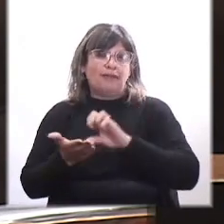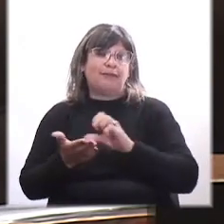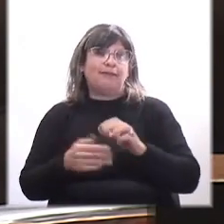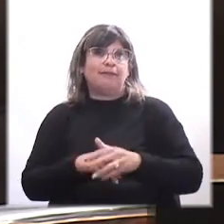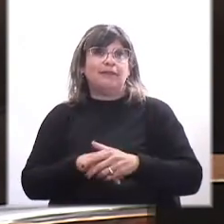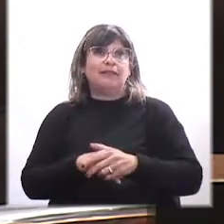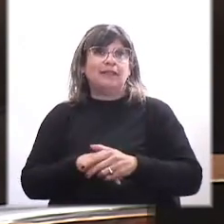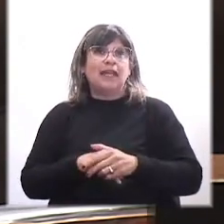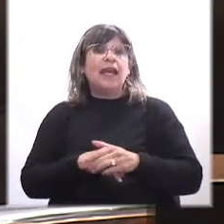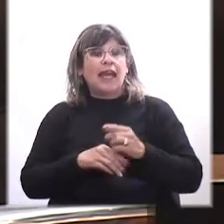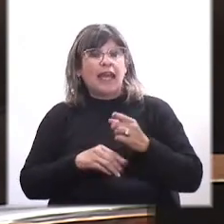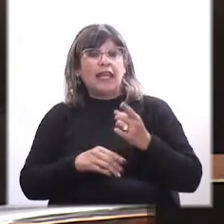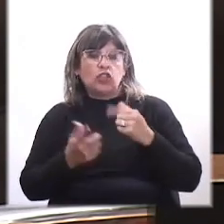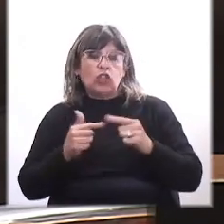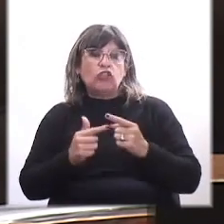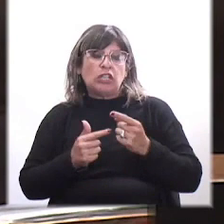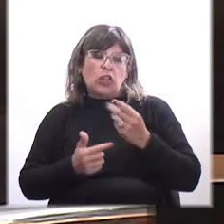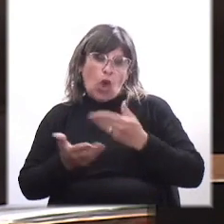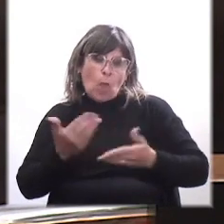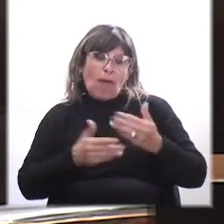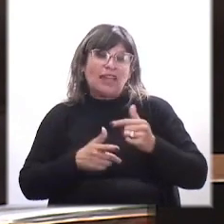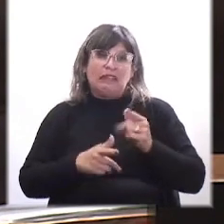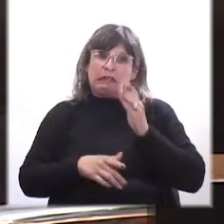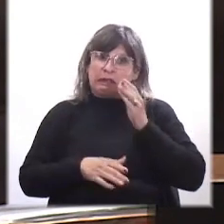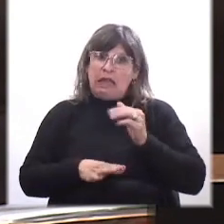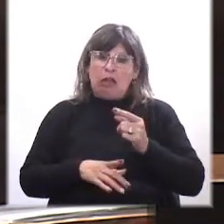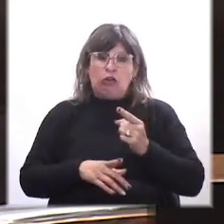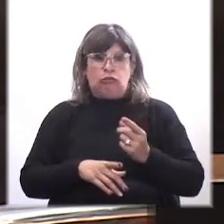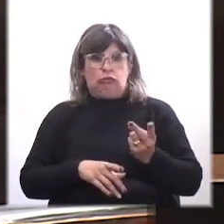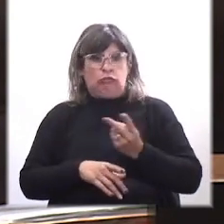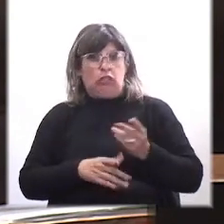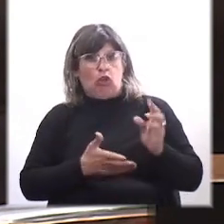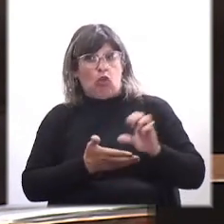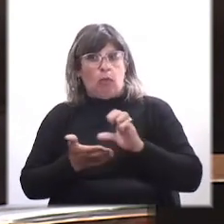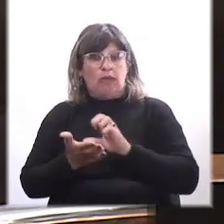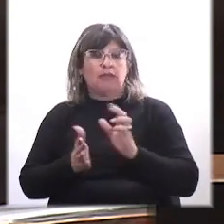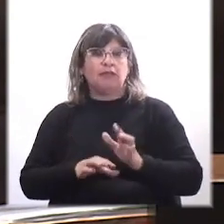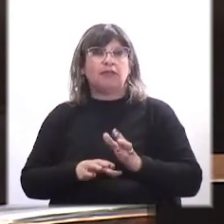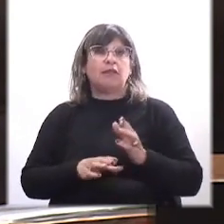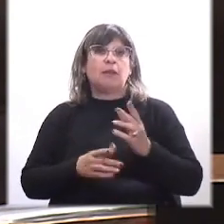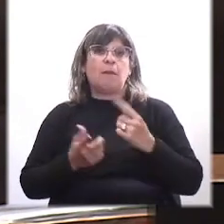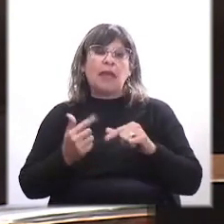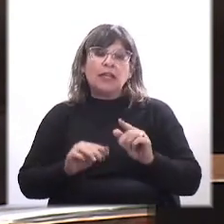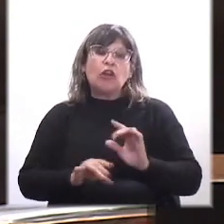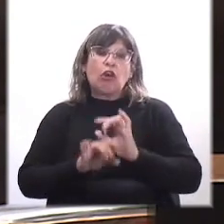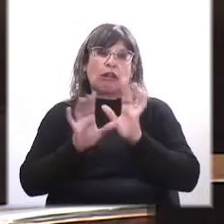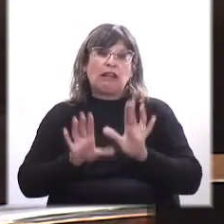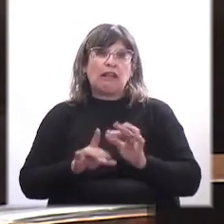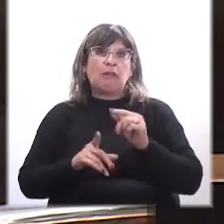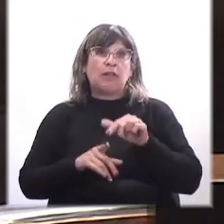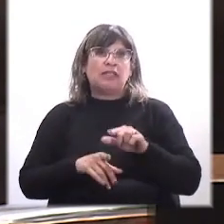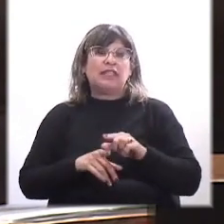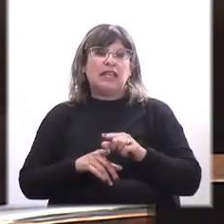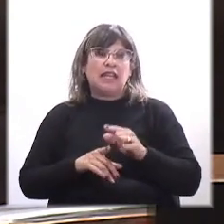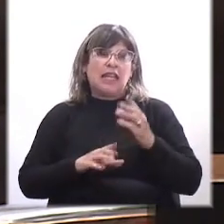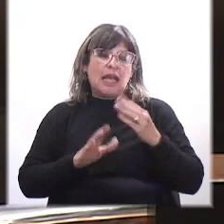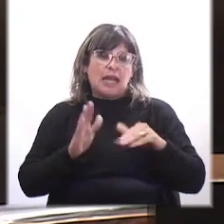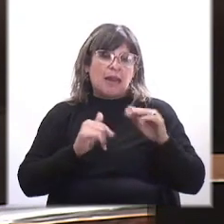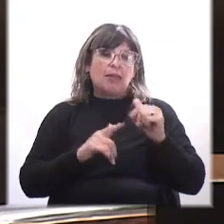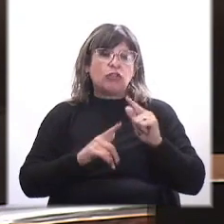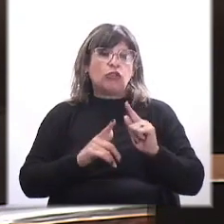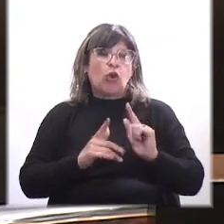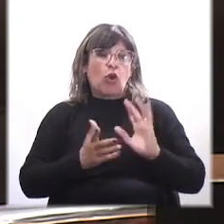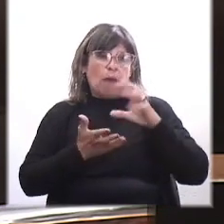significa compartir los riesgos por un lado y por el otro. Y claramente colocar a la mayor parte del